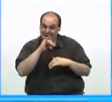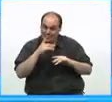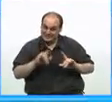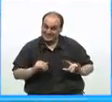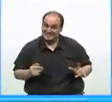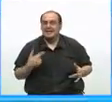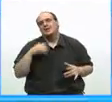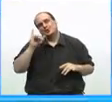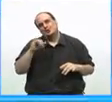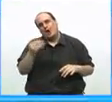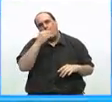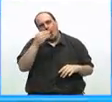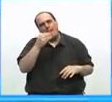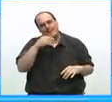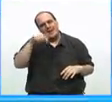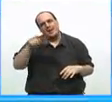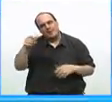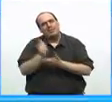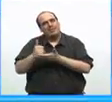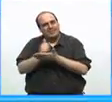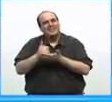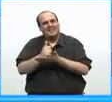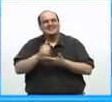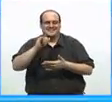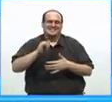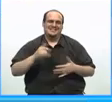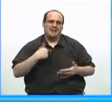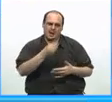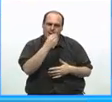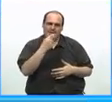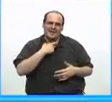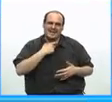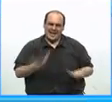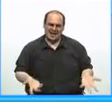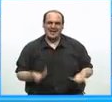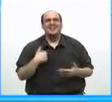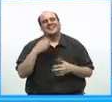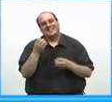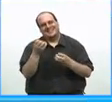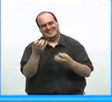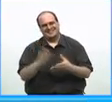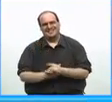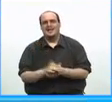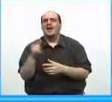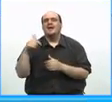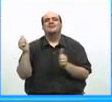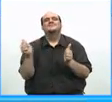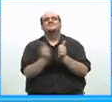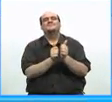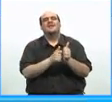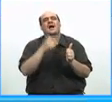a decir algo hay que comer a esta hora y con lo que esperaste bueno bueno d dale esper esper ahí estaba compañeros la palabra de